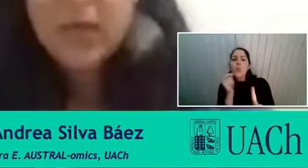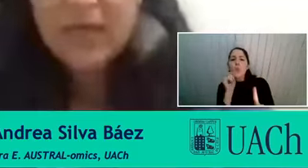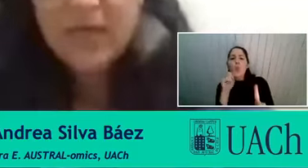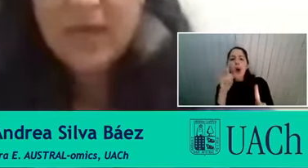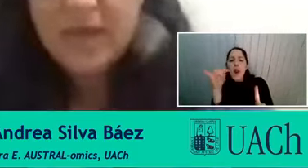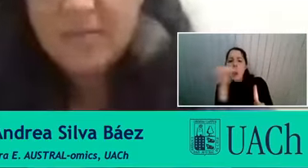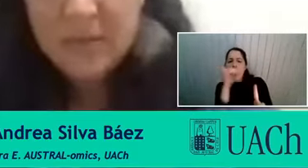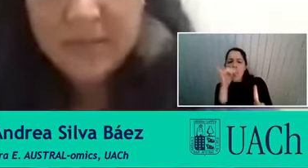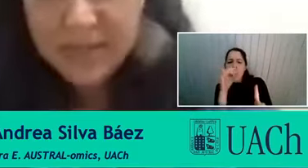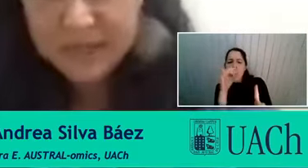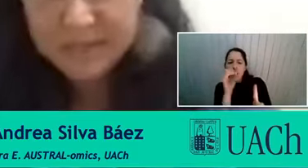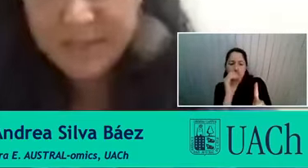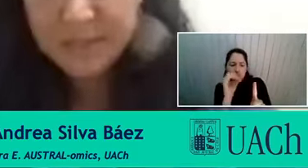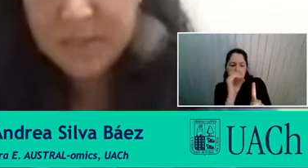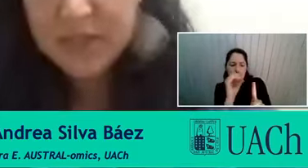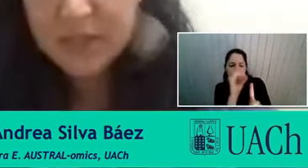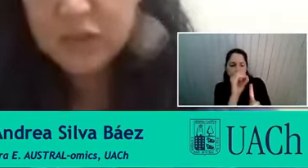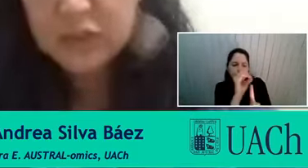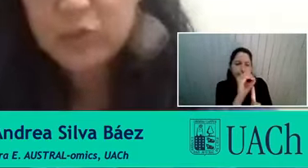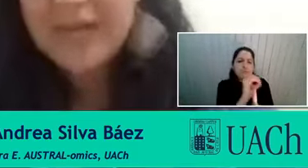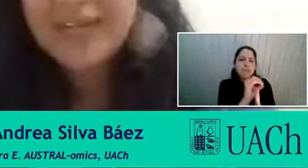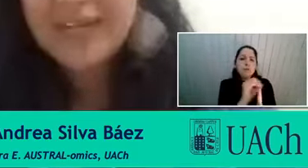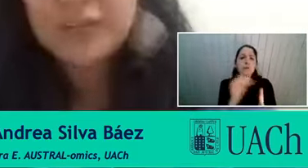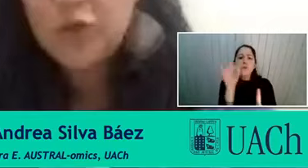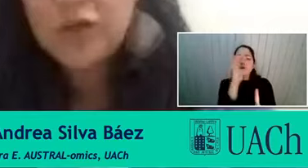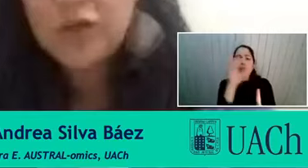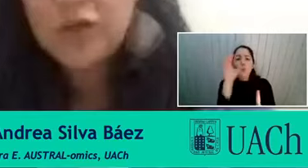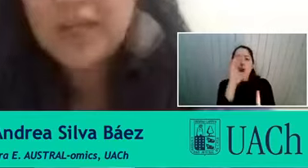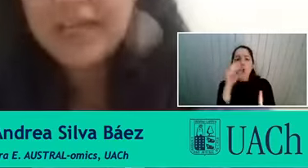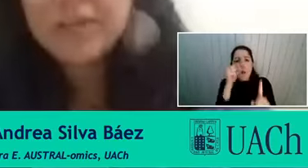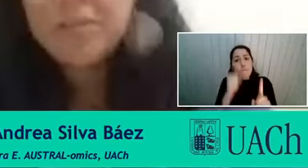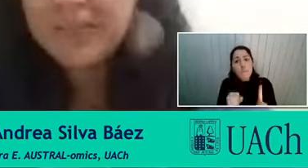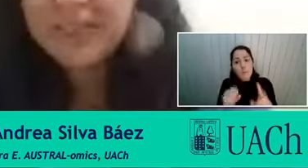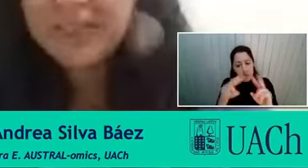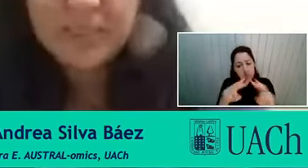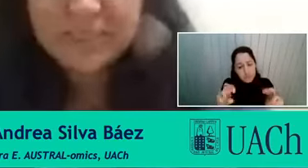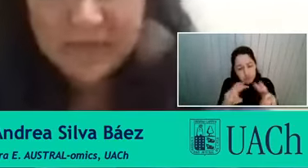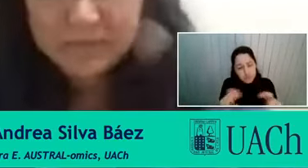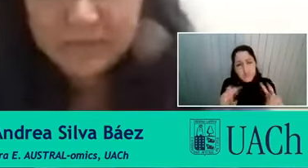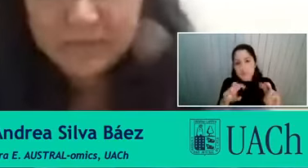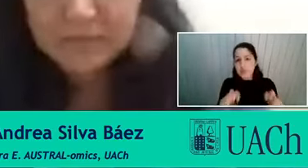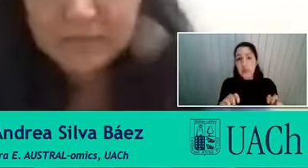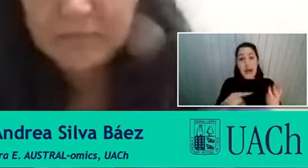puede implementar. Entonces su aplicación es transversal.